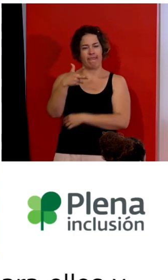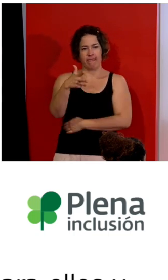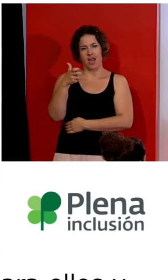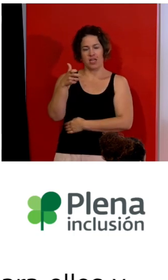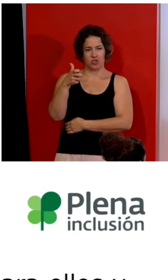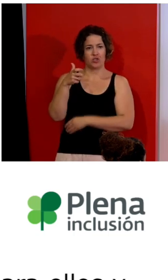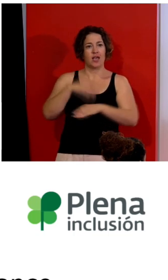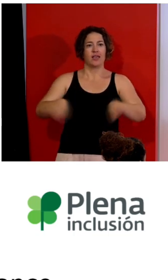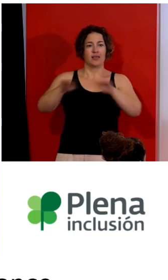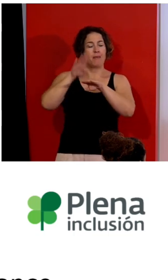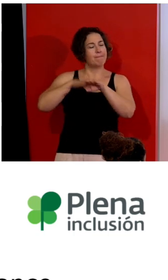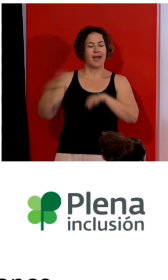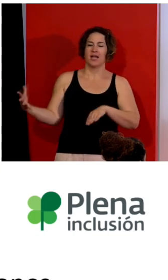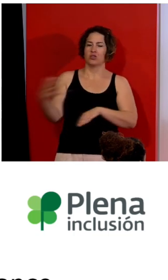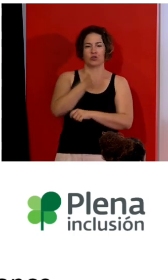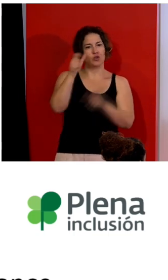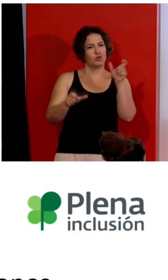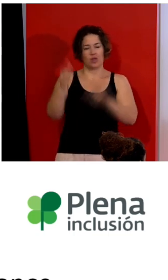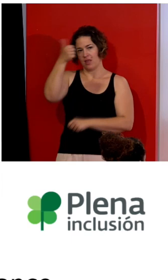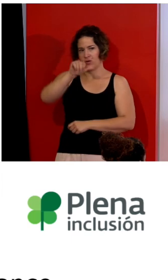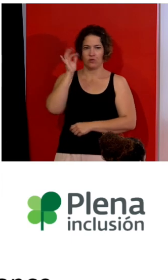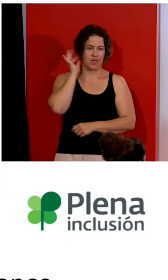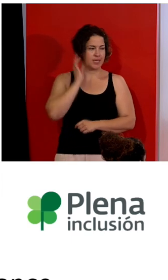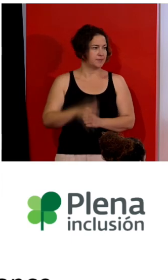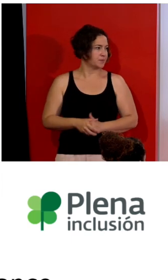la equidad para todos los ciudadanos y ciudadanas.